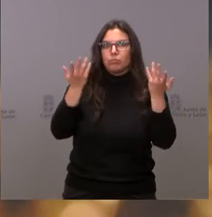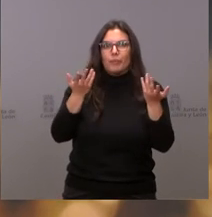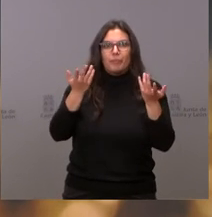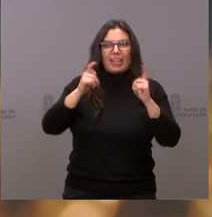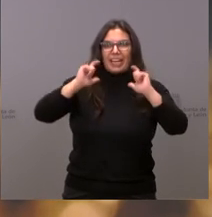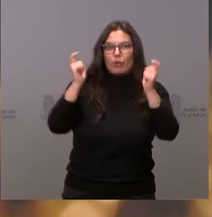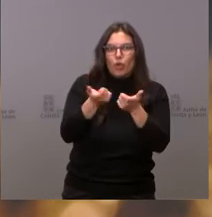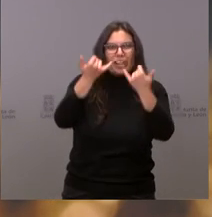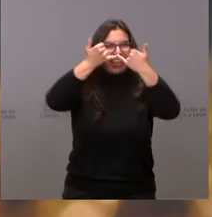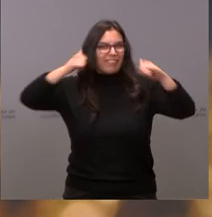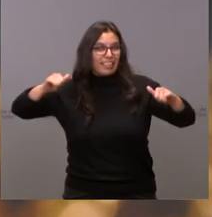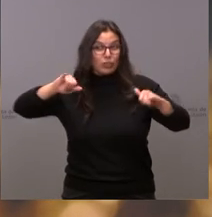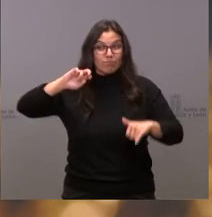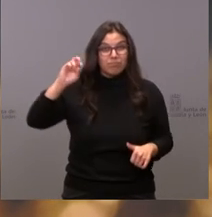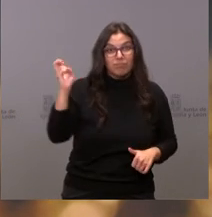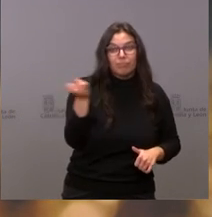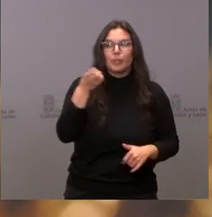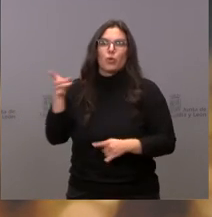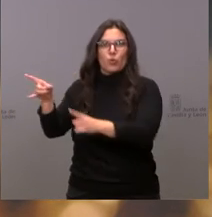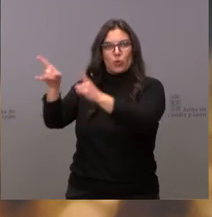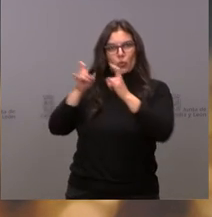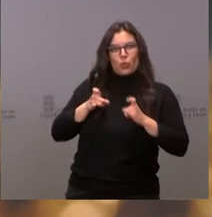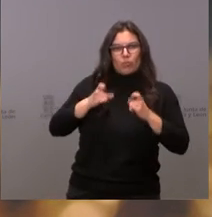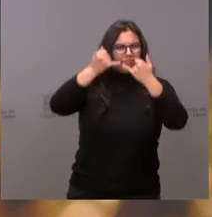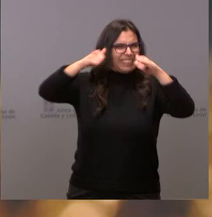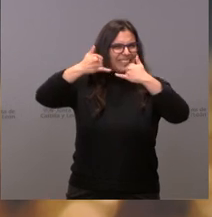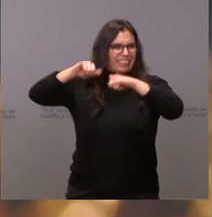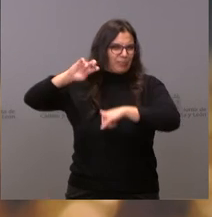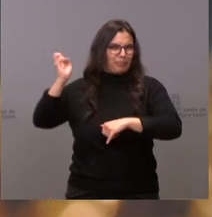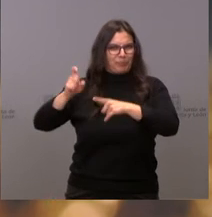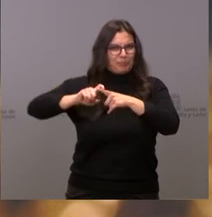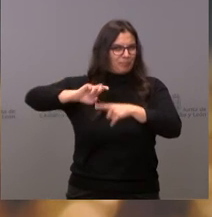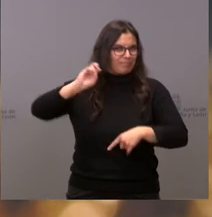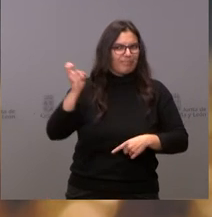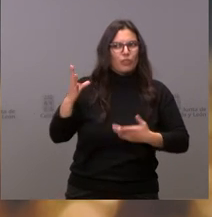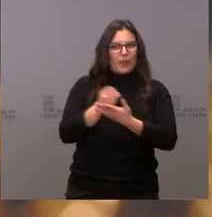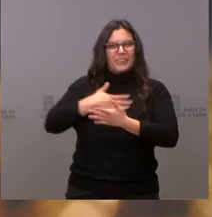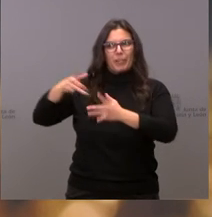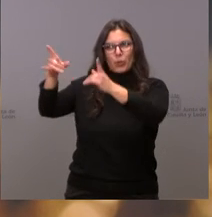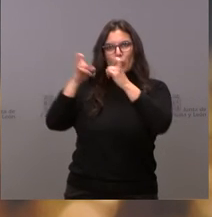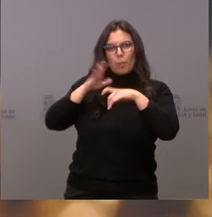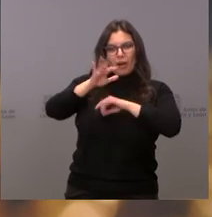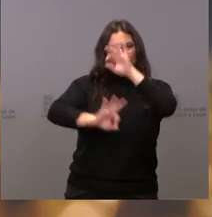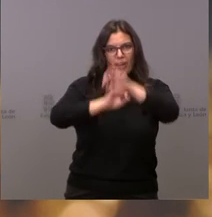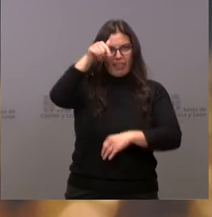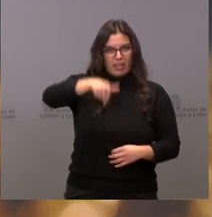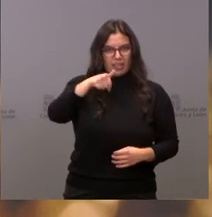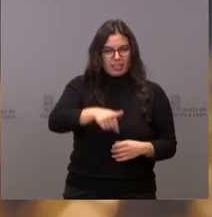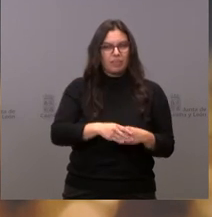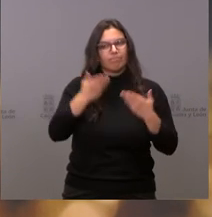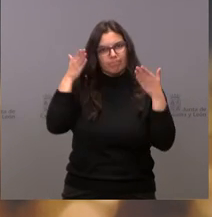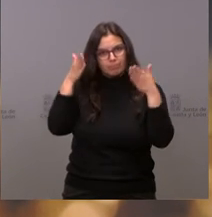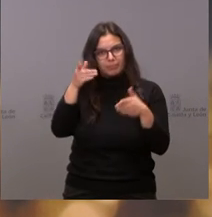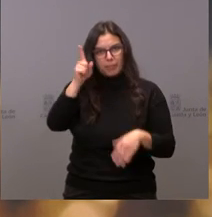reuniones eventos todo tipo de celebraciones de reuniones y para eso nos vamos a volcar